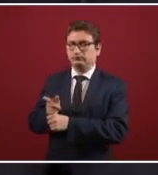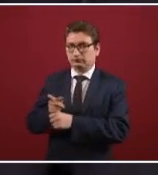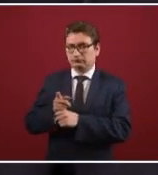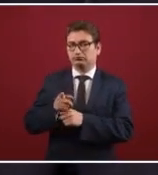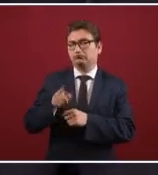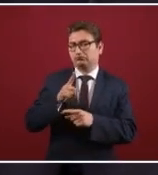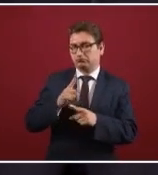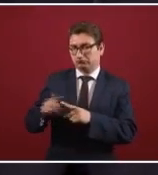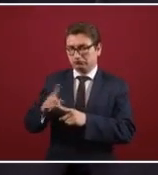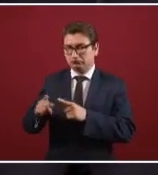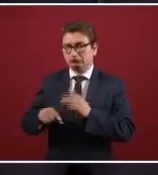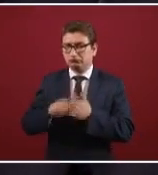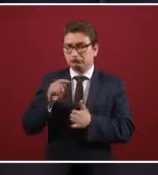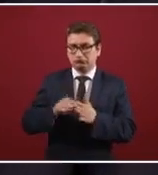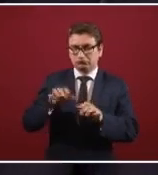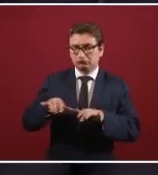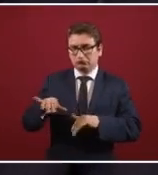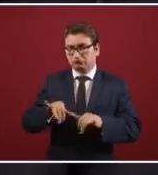laboratorios